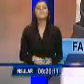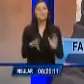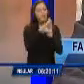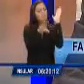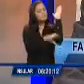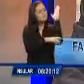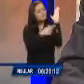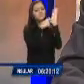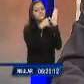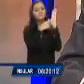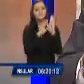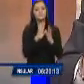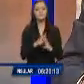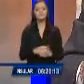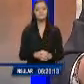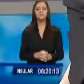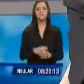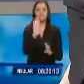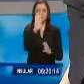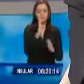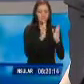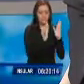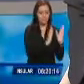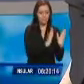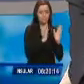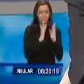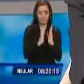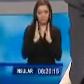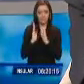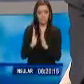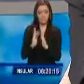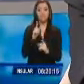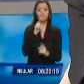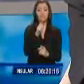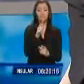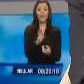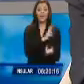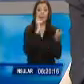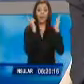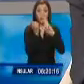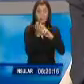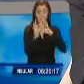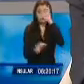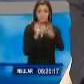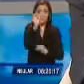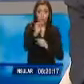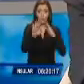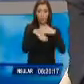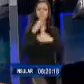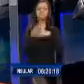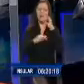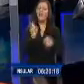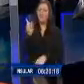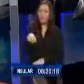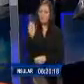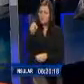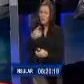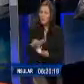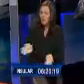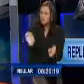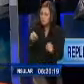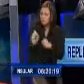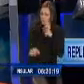Constitución? A ver, pero vamos por parte de Fausto Camacho. Es decir, la renovación parcial tenía que hacerse. Tenía que hacerse, correcto. ¿De cuántos? El de 2. Es